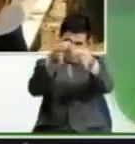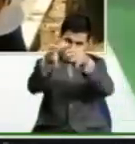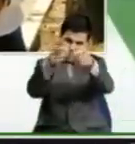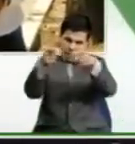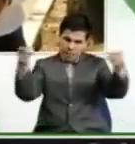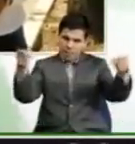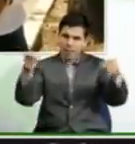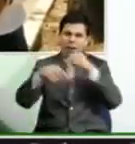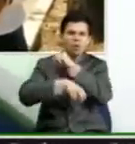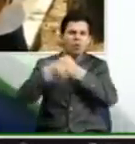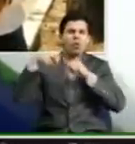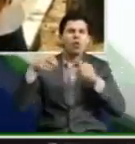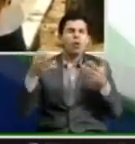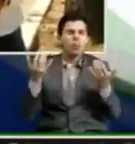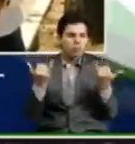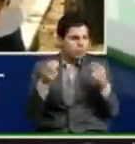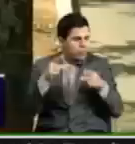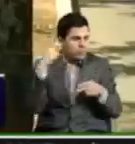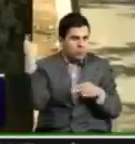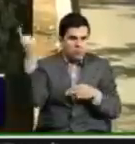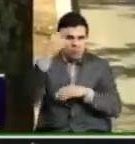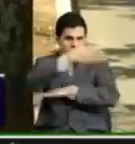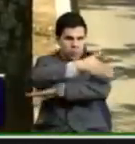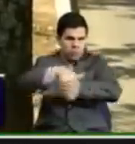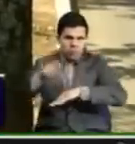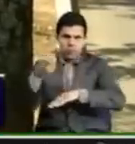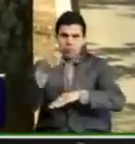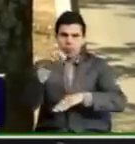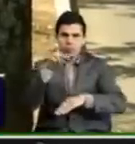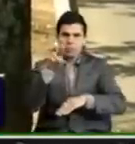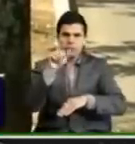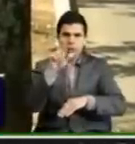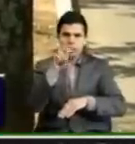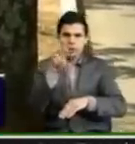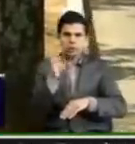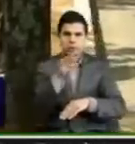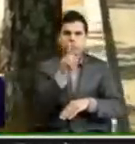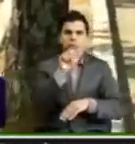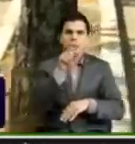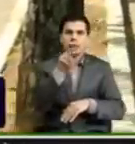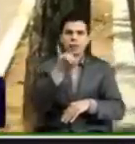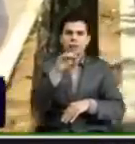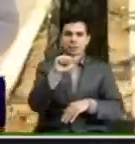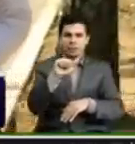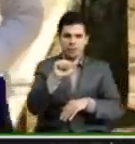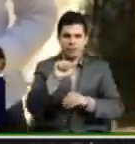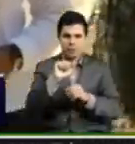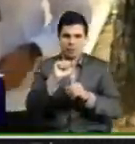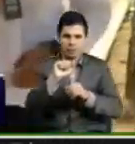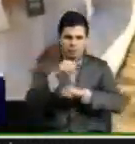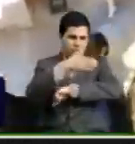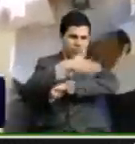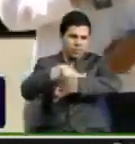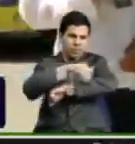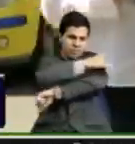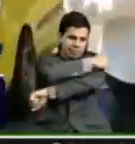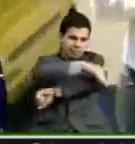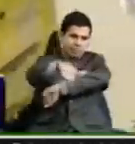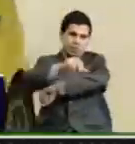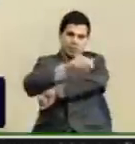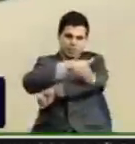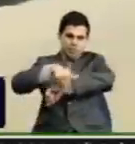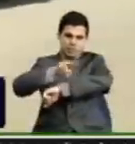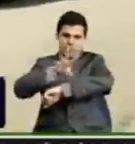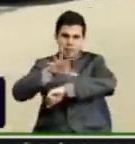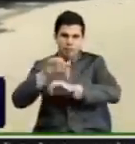Hola, buenas tardes. Y el pánico aún se mantiene aquí en la avenida González Valencia con carrera 25 luego de este fleteo ocurrido, mientras que